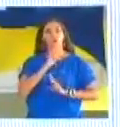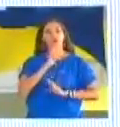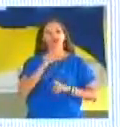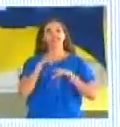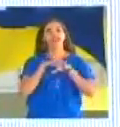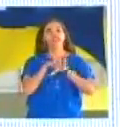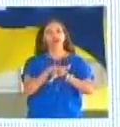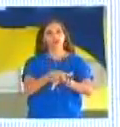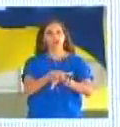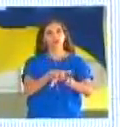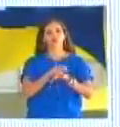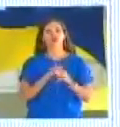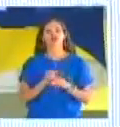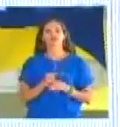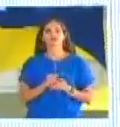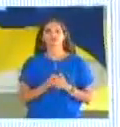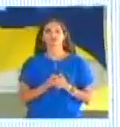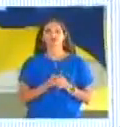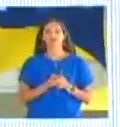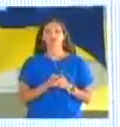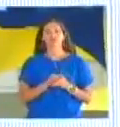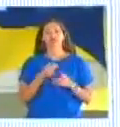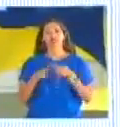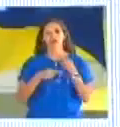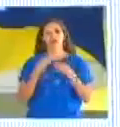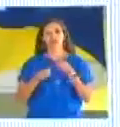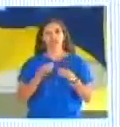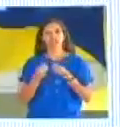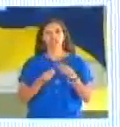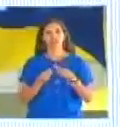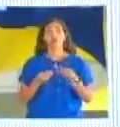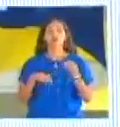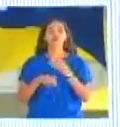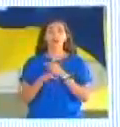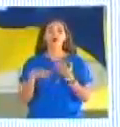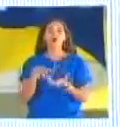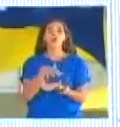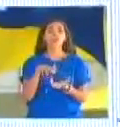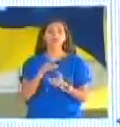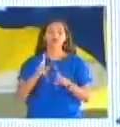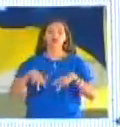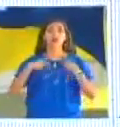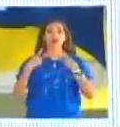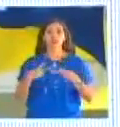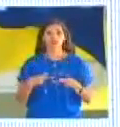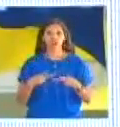inclusión que la revolución ha creado. Vamos a un proceso de renovación,